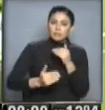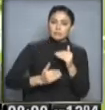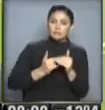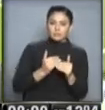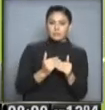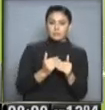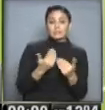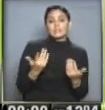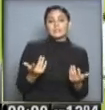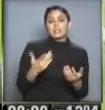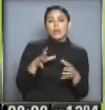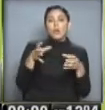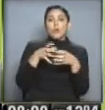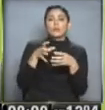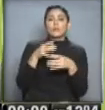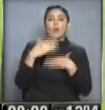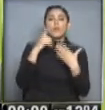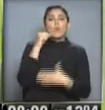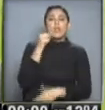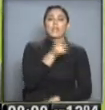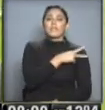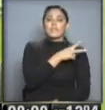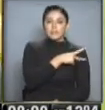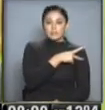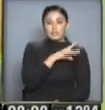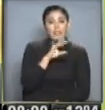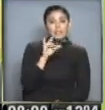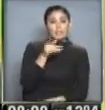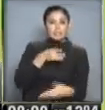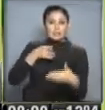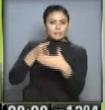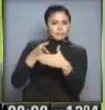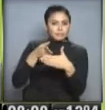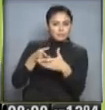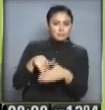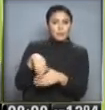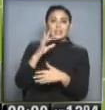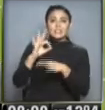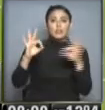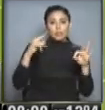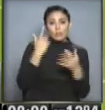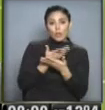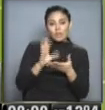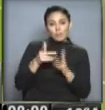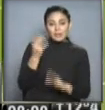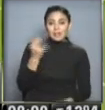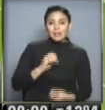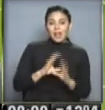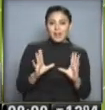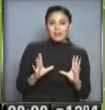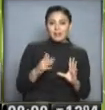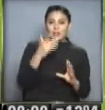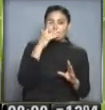tiene esa defensa prácticamente muy difícil de vulnerar. De hecho, el 0-0 da cuenta de estos y la historia